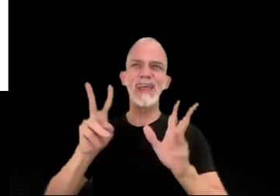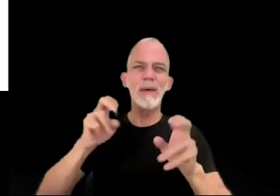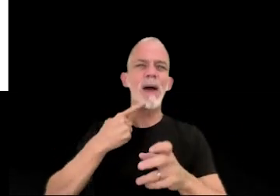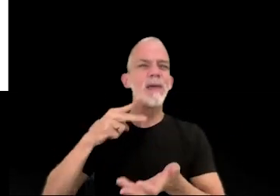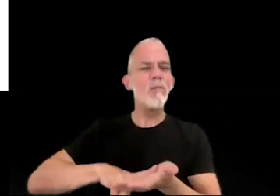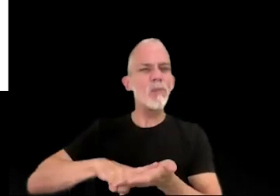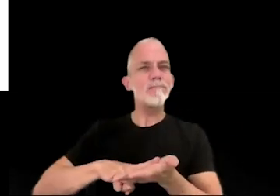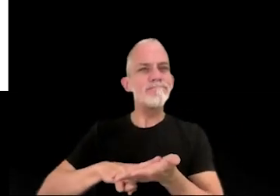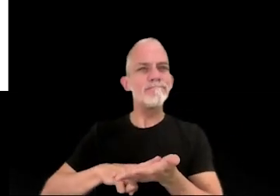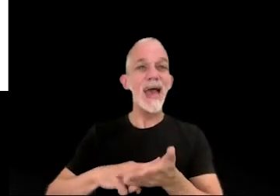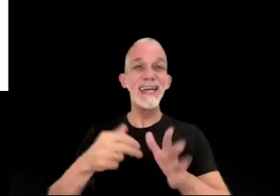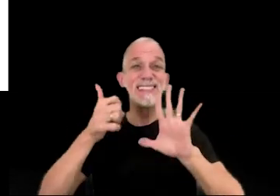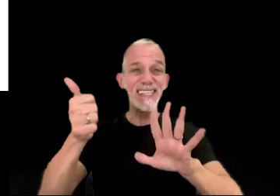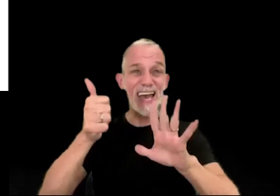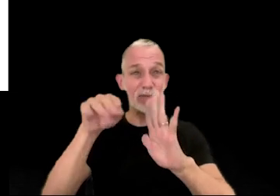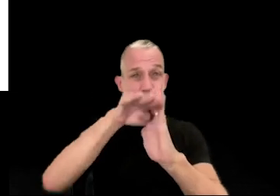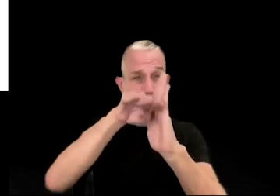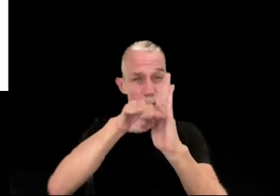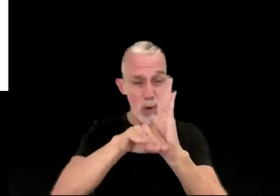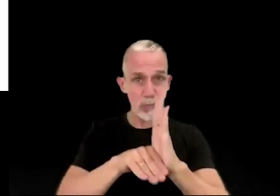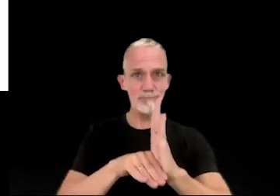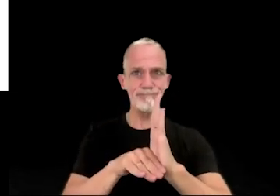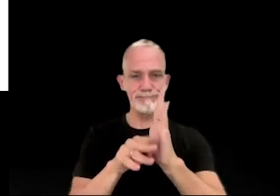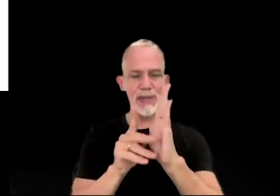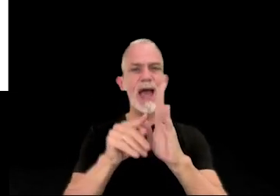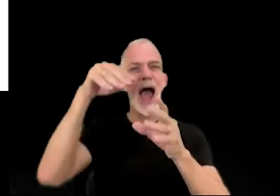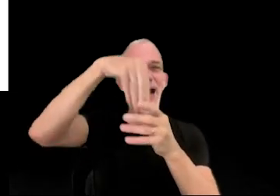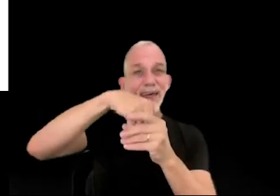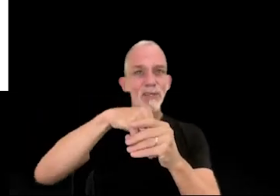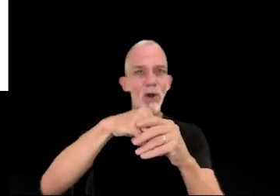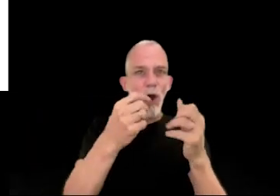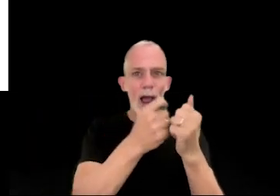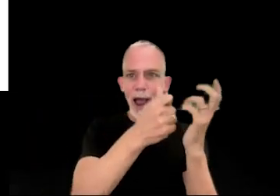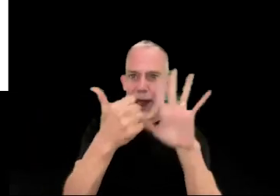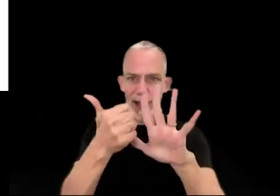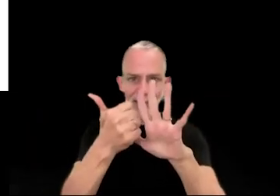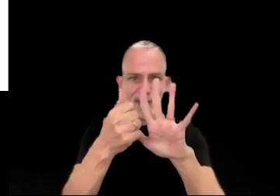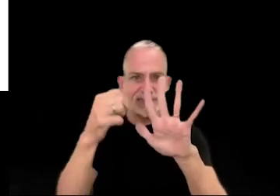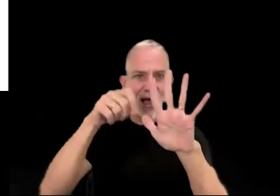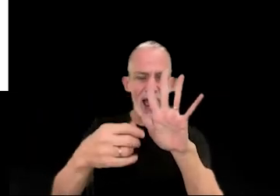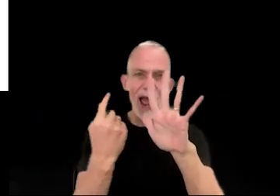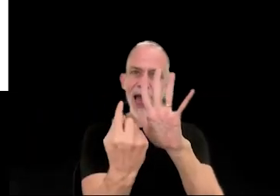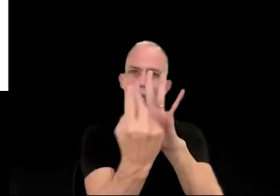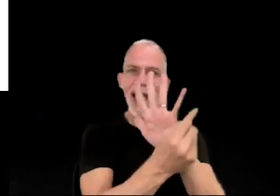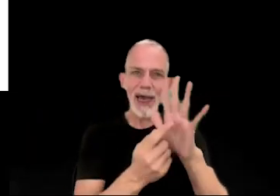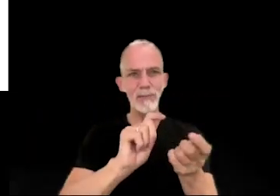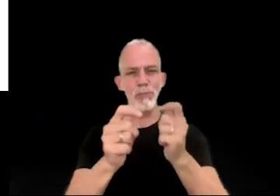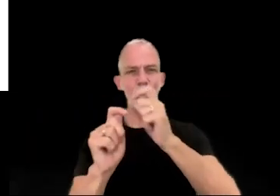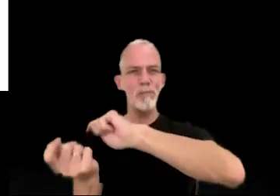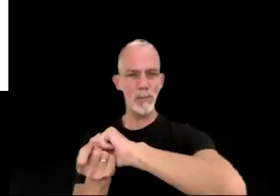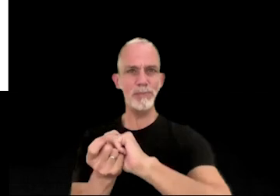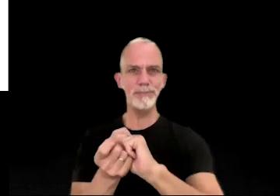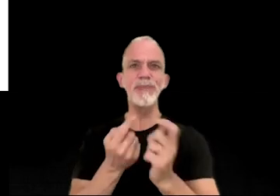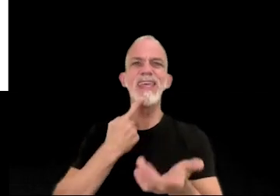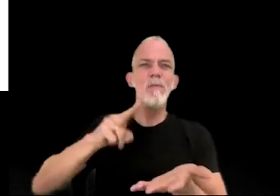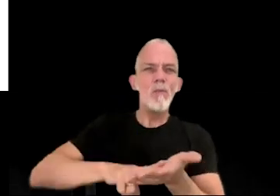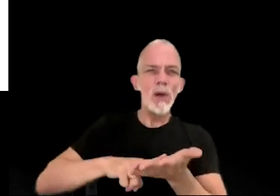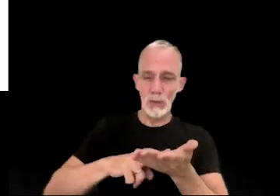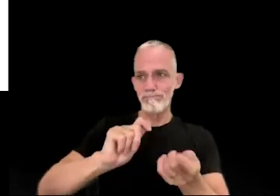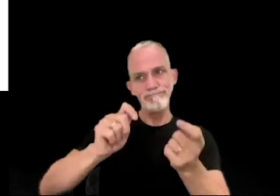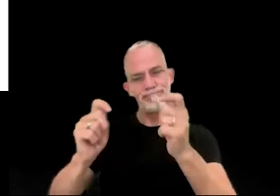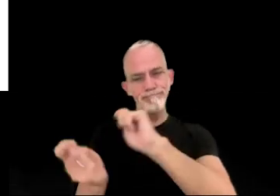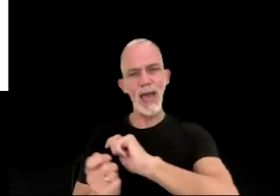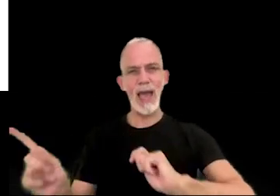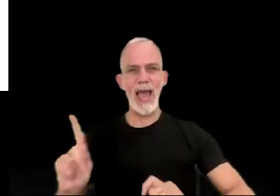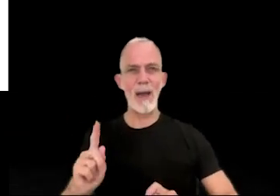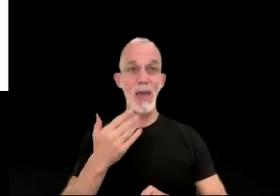son 6 títulos con un conjunto de modificaciones a distintos impuestos, habla de este